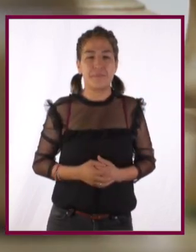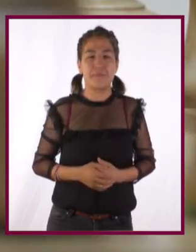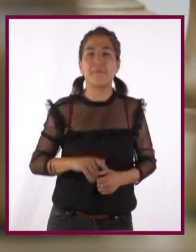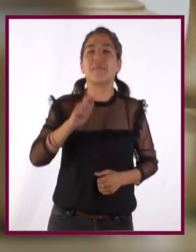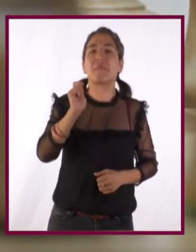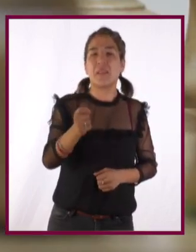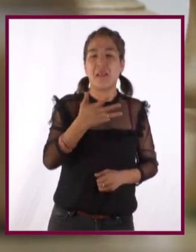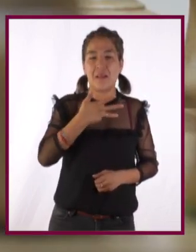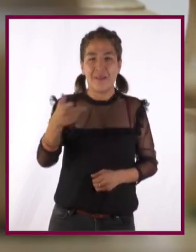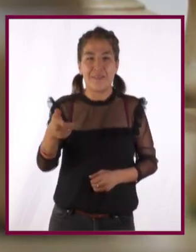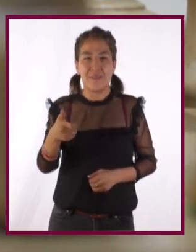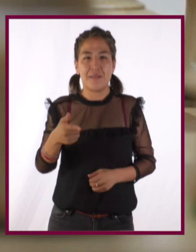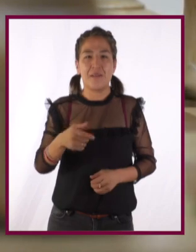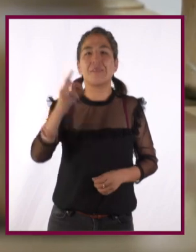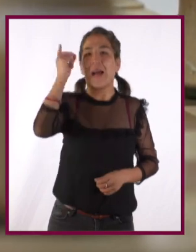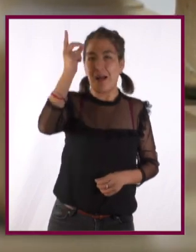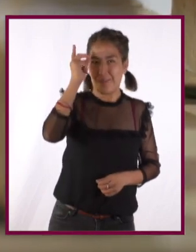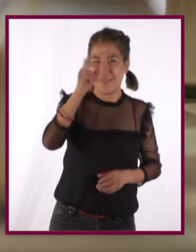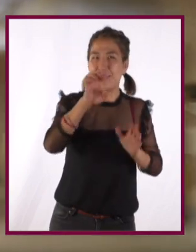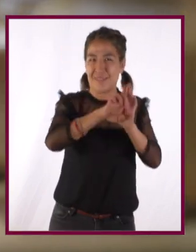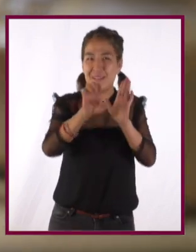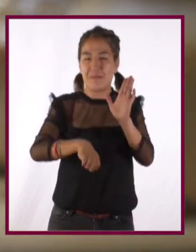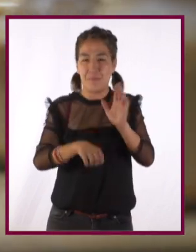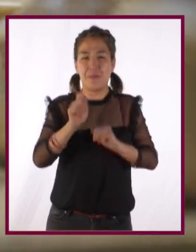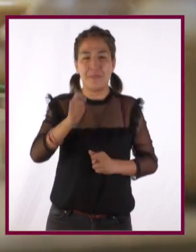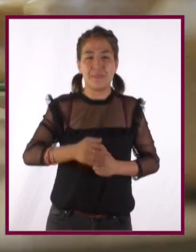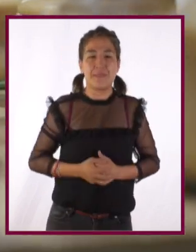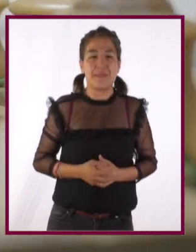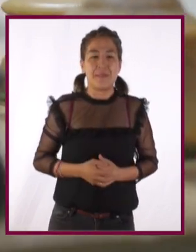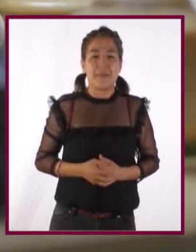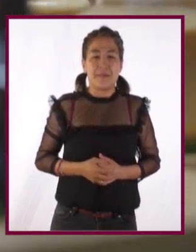ejemplo, tan solo ahí tenemos al ajedrez, ¿no?